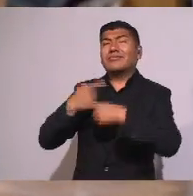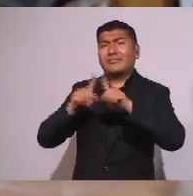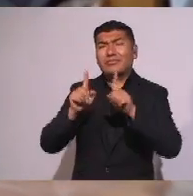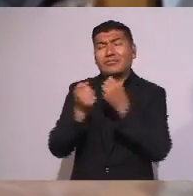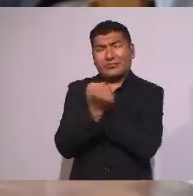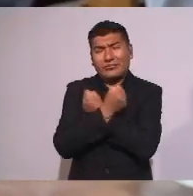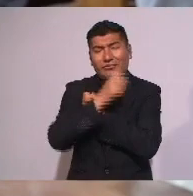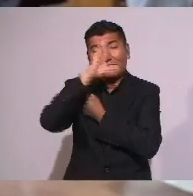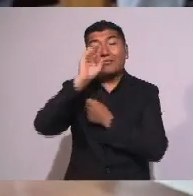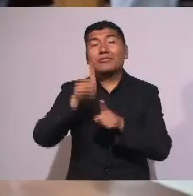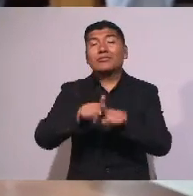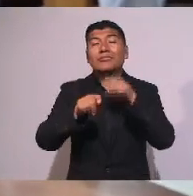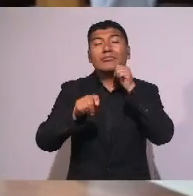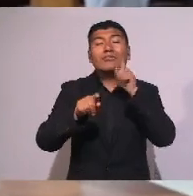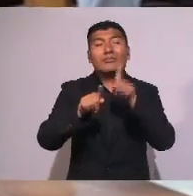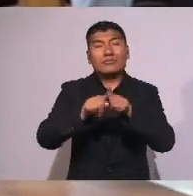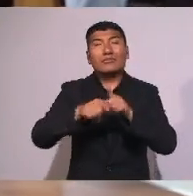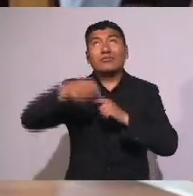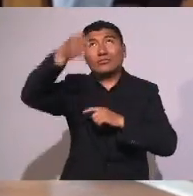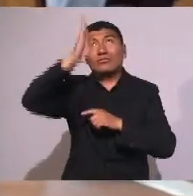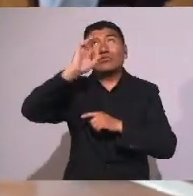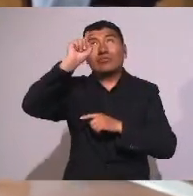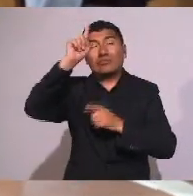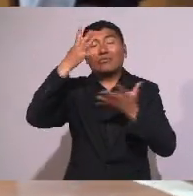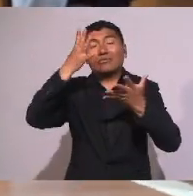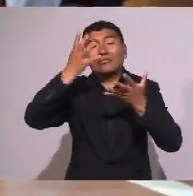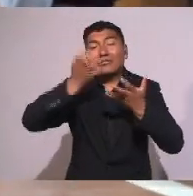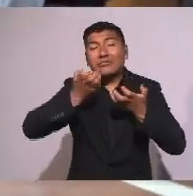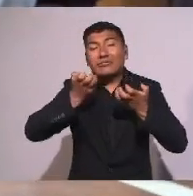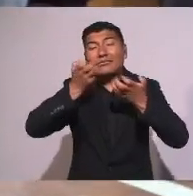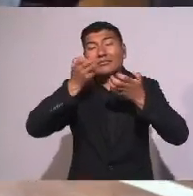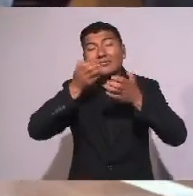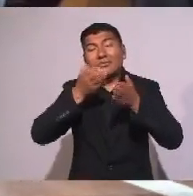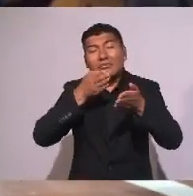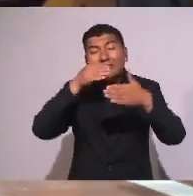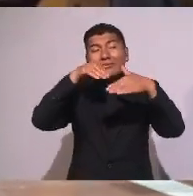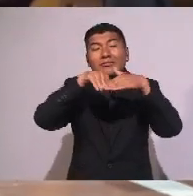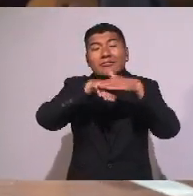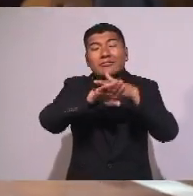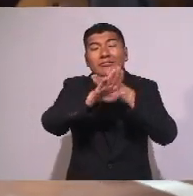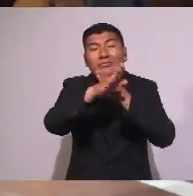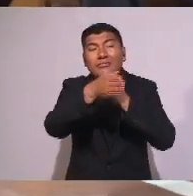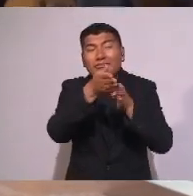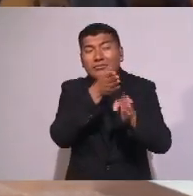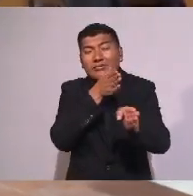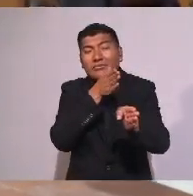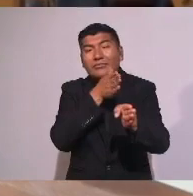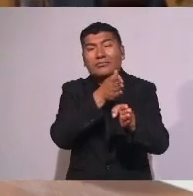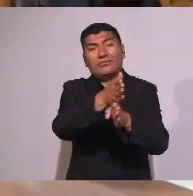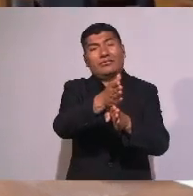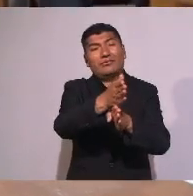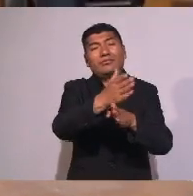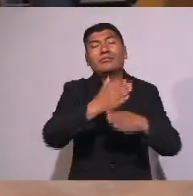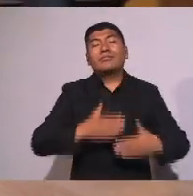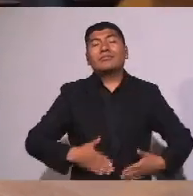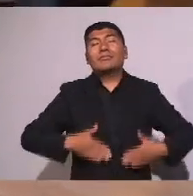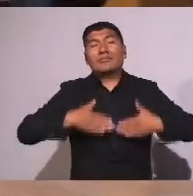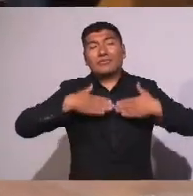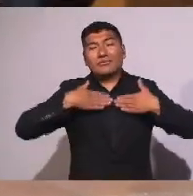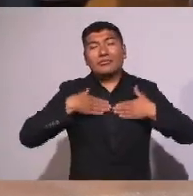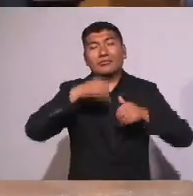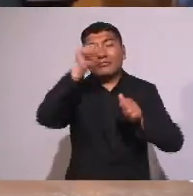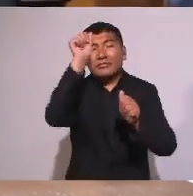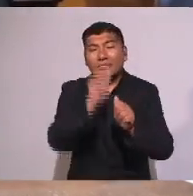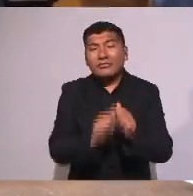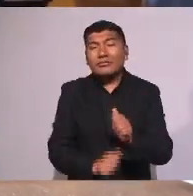hermanos, Dios quiere intervenir directamente en la vida de cada